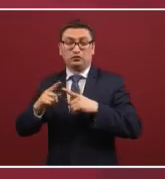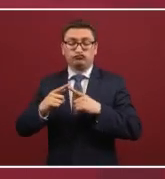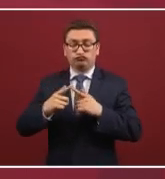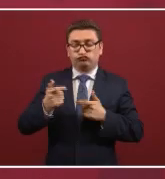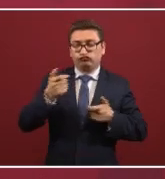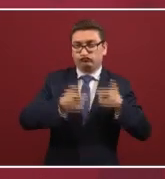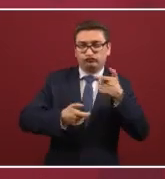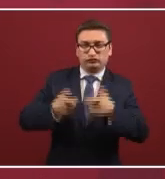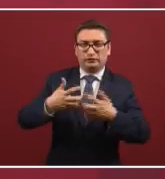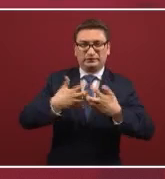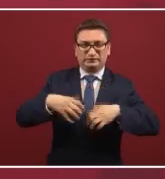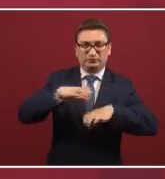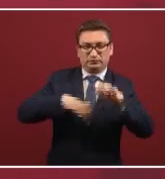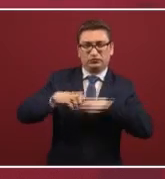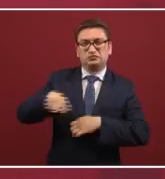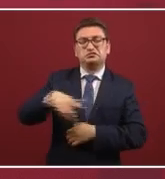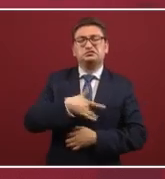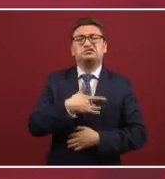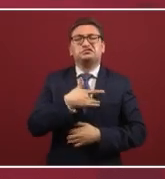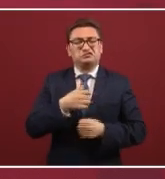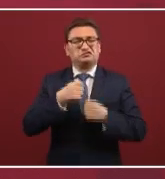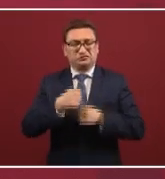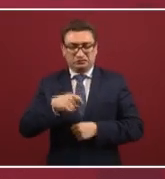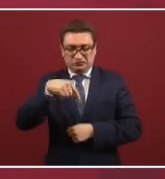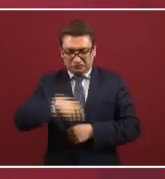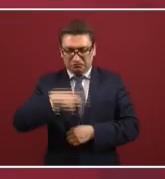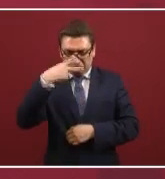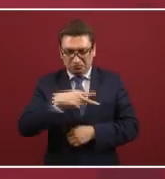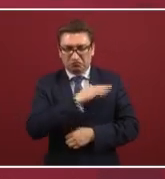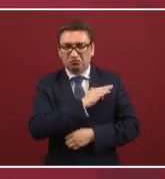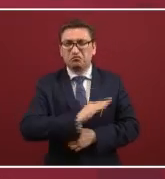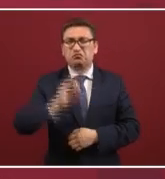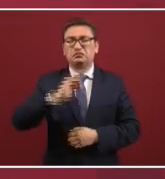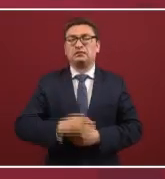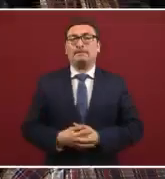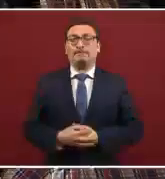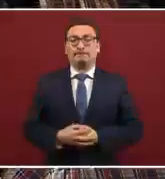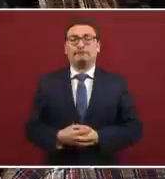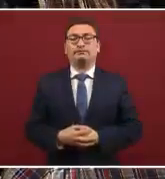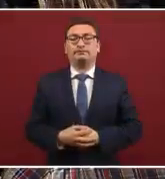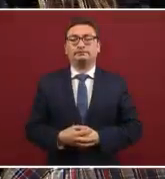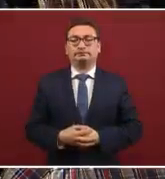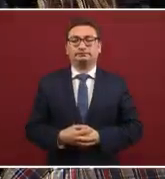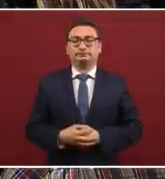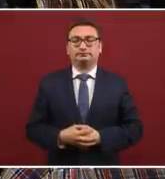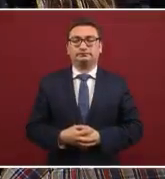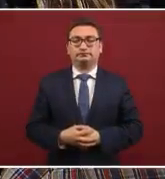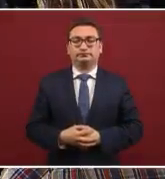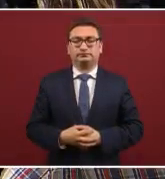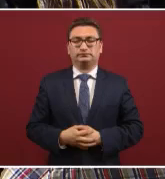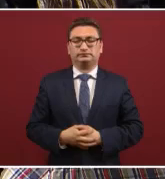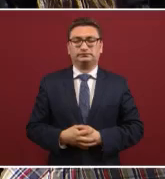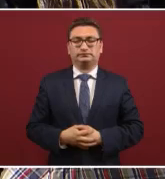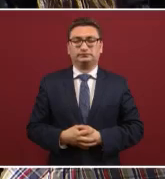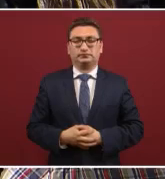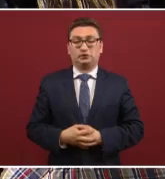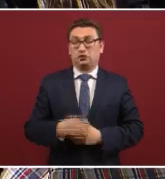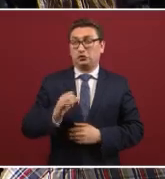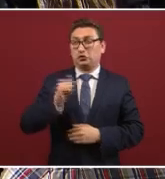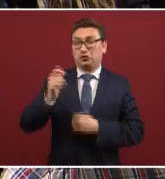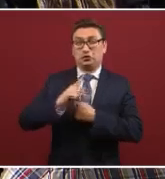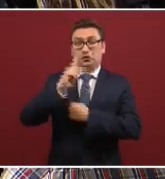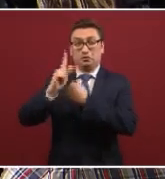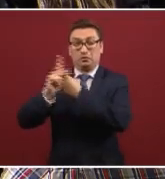de invertir en nuestro país, que las inversiones lleguen a nuestro país